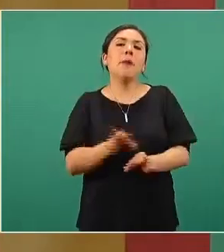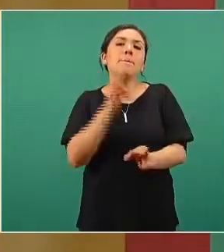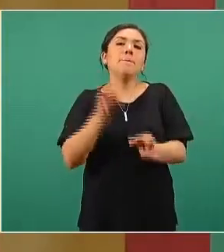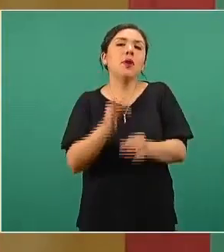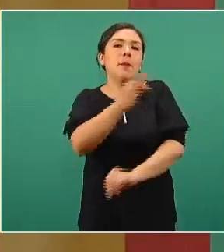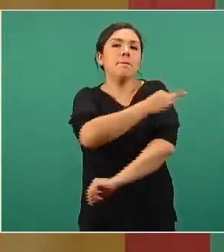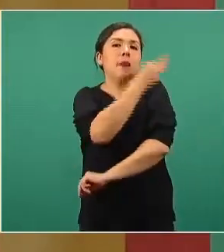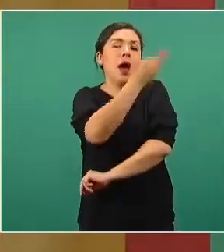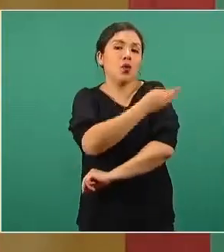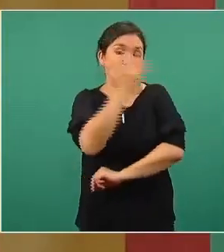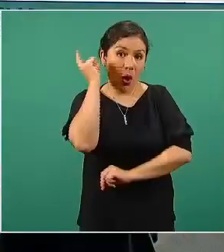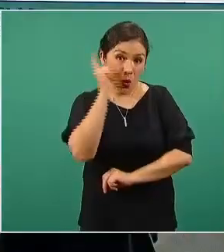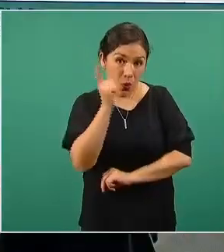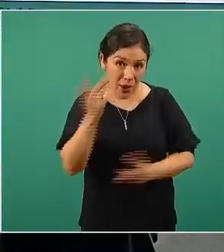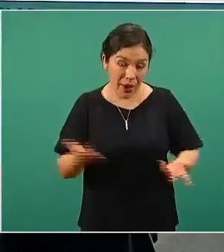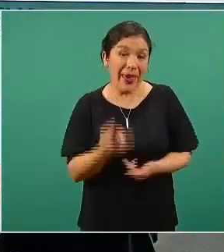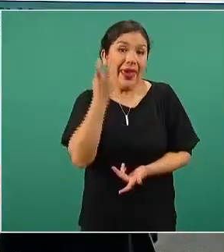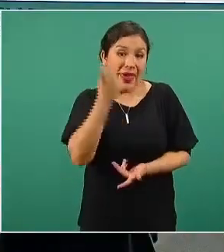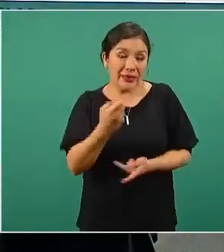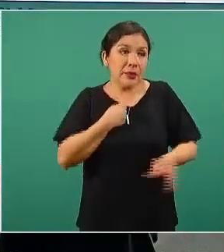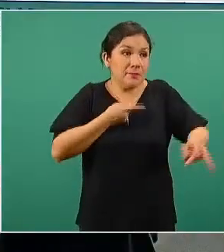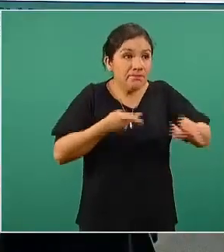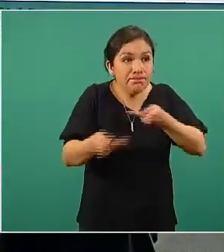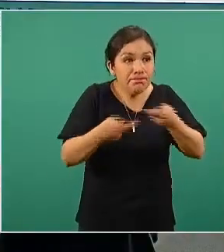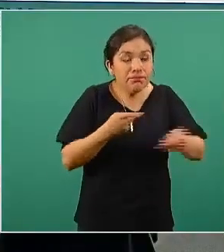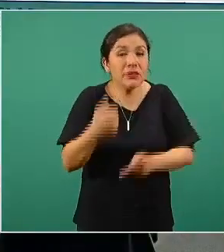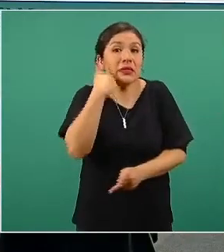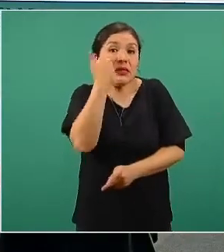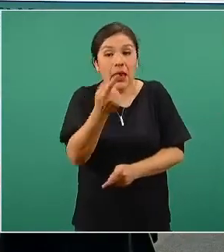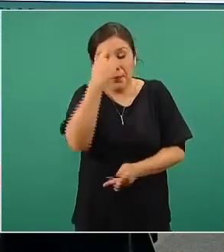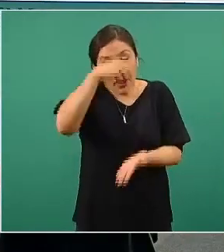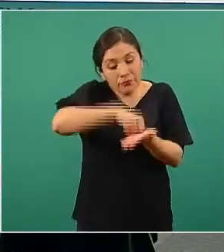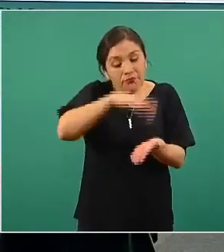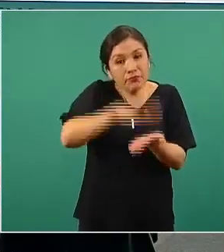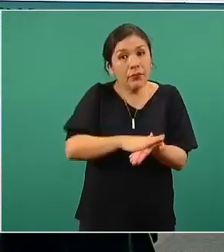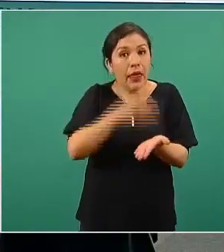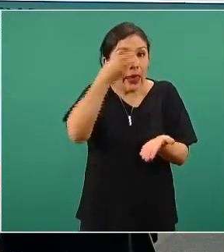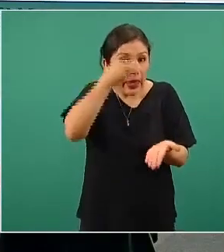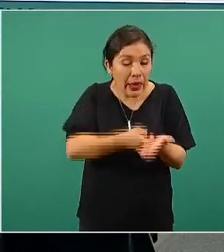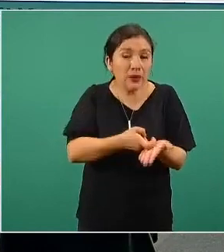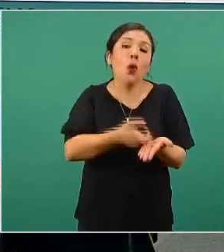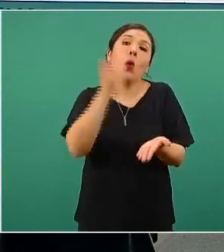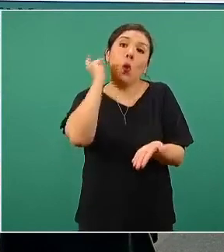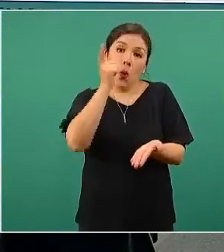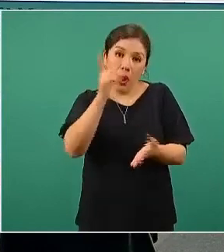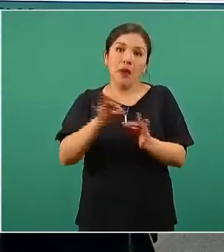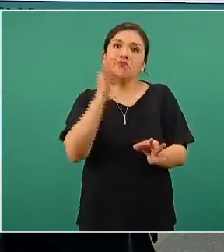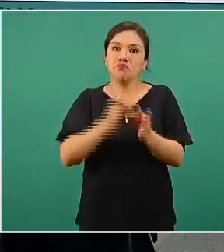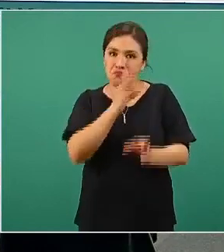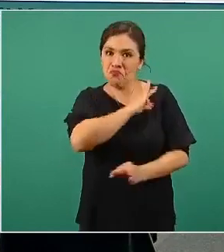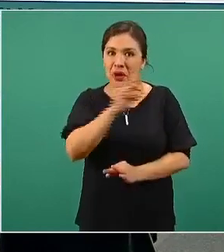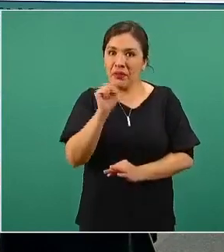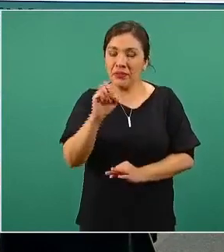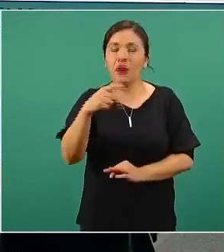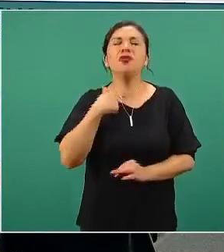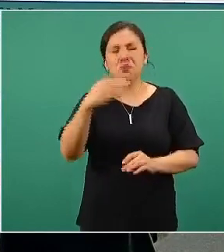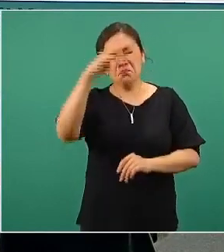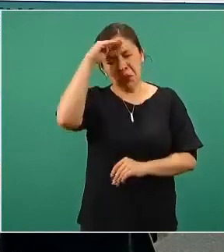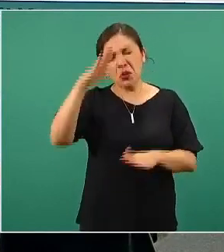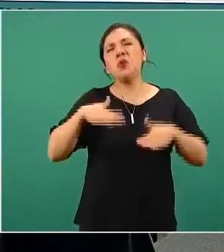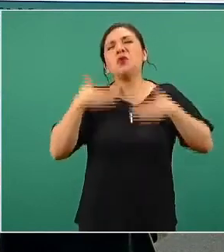población adulta de México. Ese es el plan que tenemos y esperemos que sí lo logremos. Confiamos